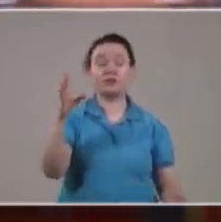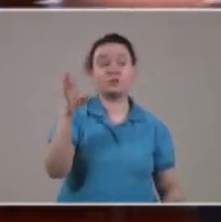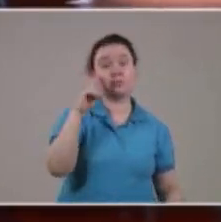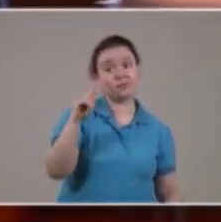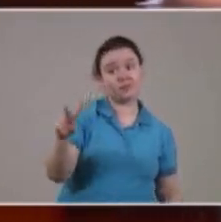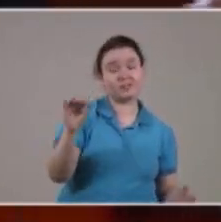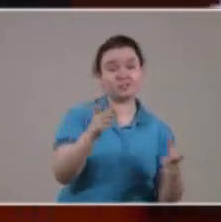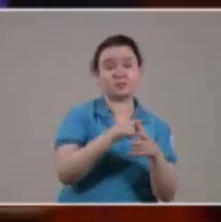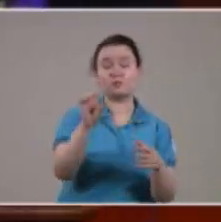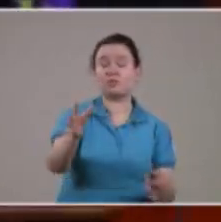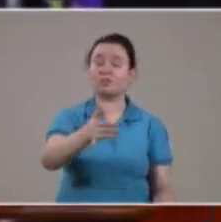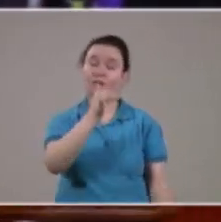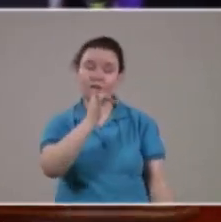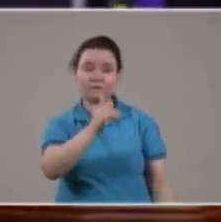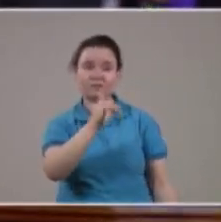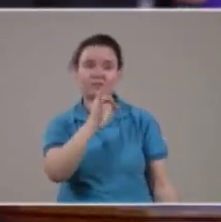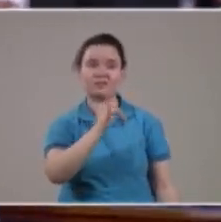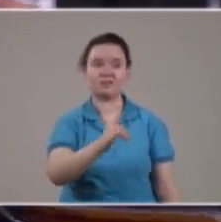por una ebria.